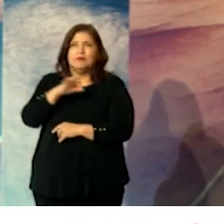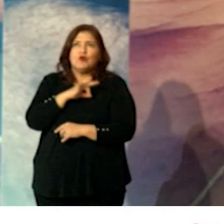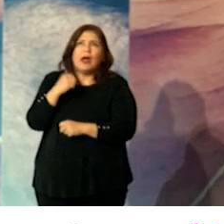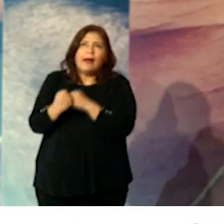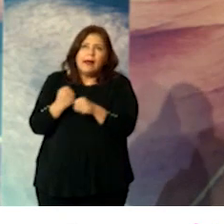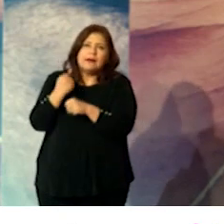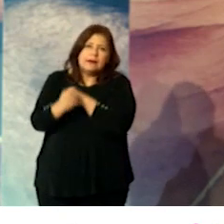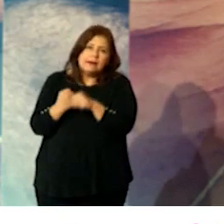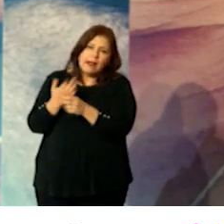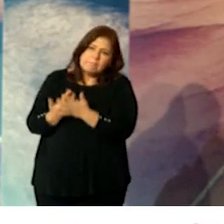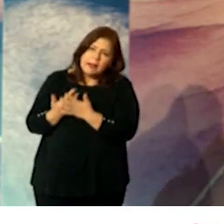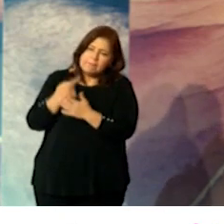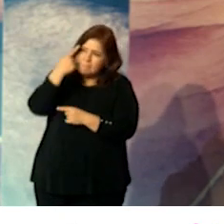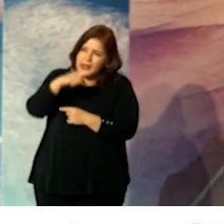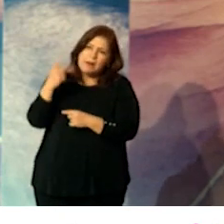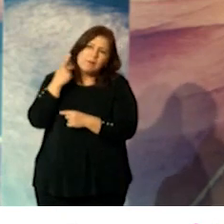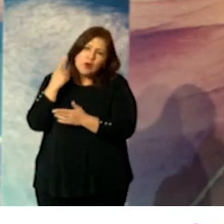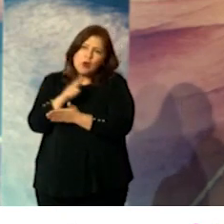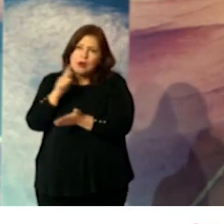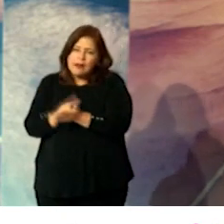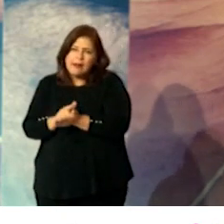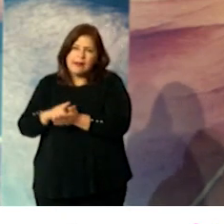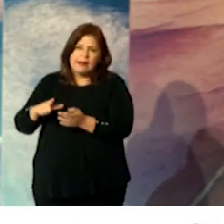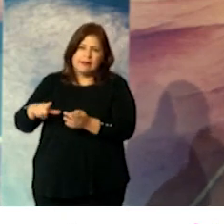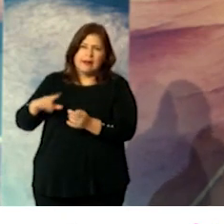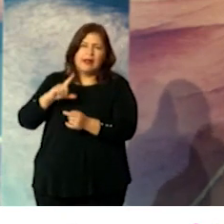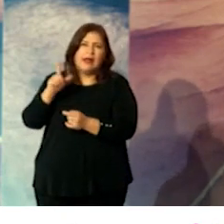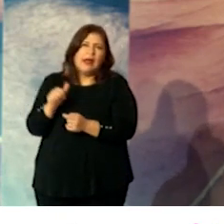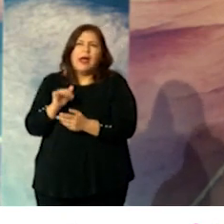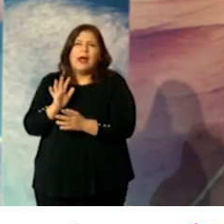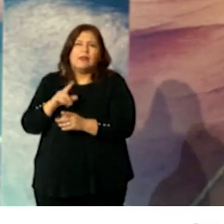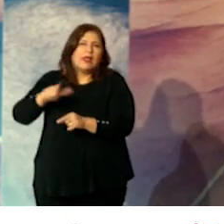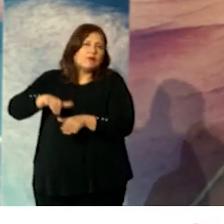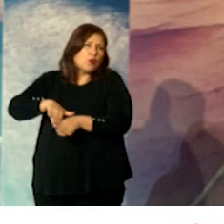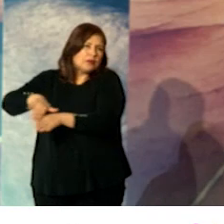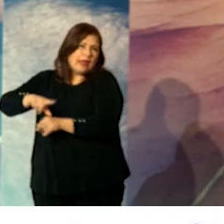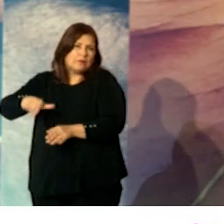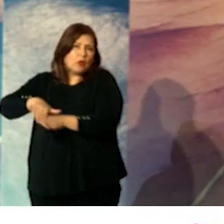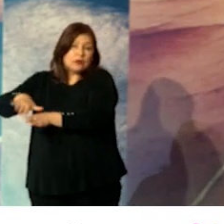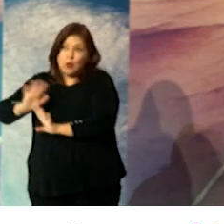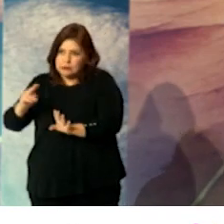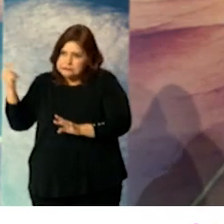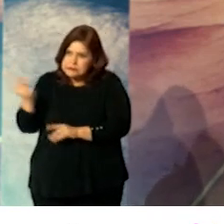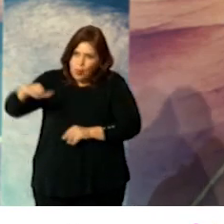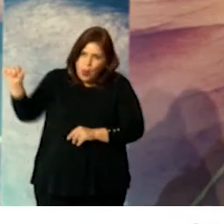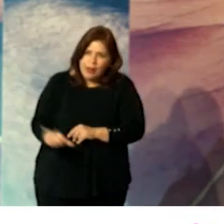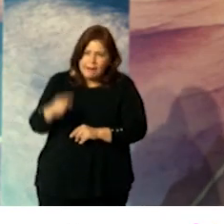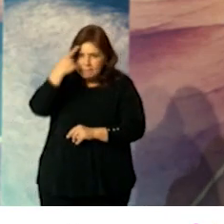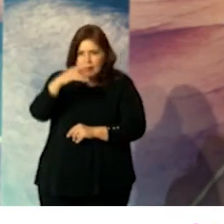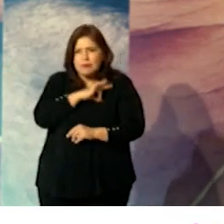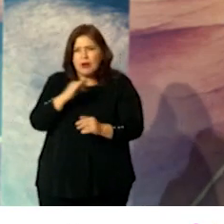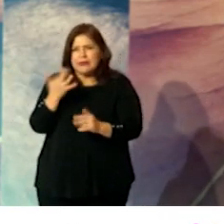la agenda de que las políticas climáticas no sean negociables? Porque es la comparativa al tema de